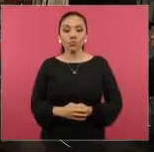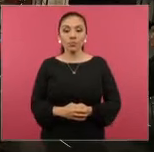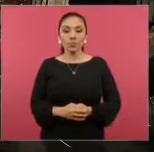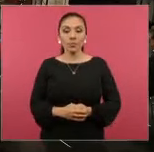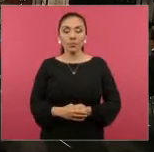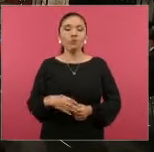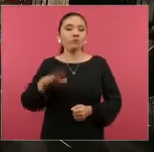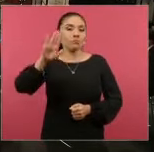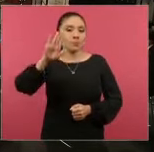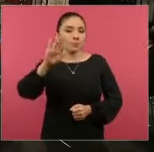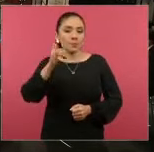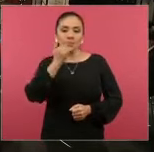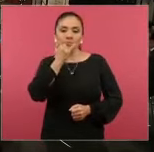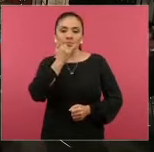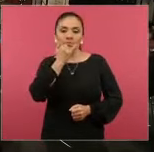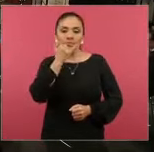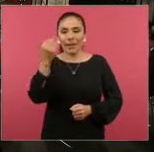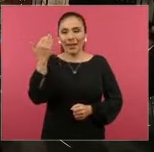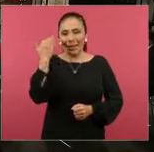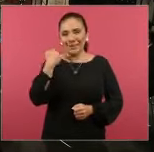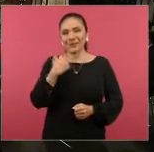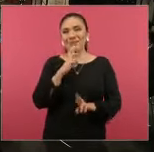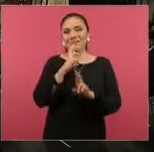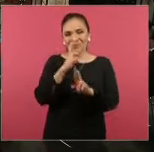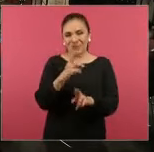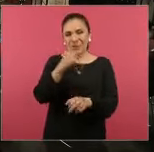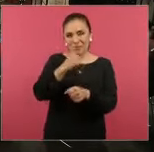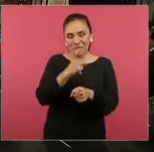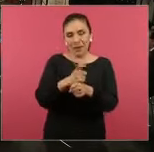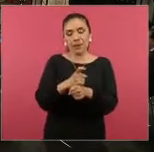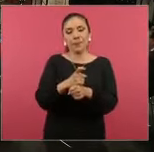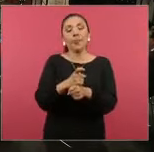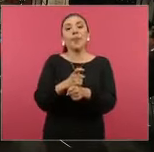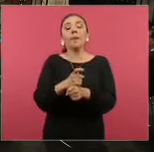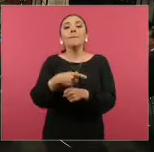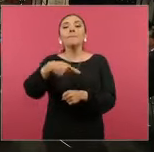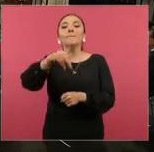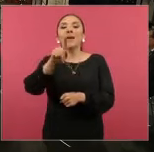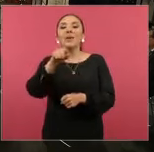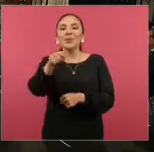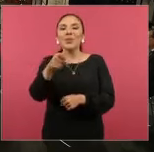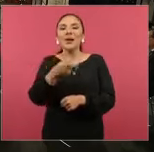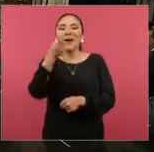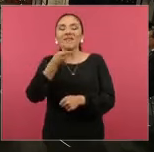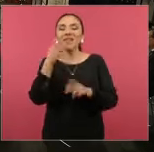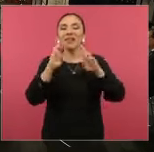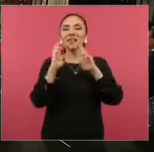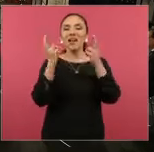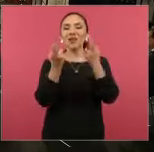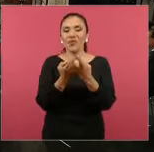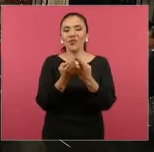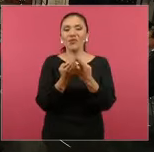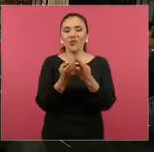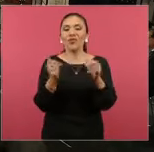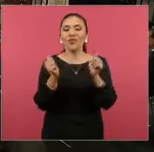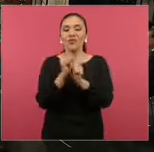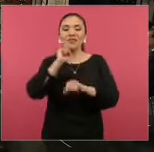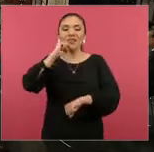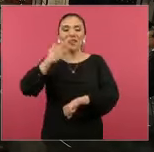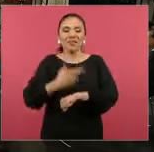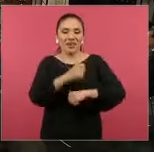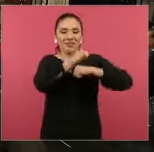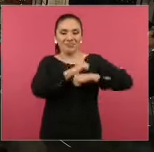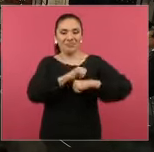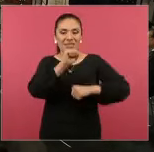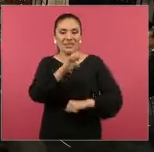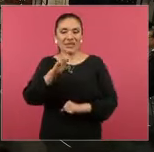¿Me permites? La primera parte ya la había contestado un poco, pero la de la reunión que se tuvo por parte de la Secretaría de Educación Pública,